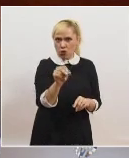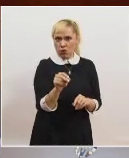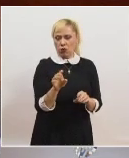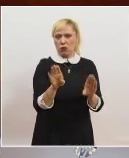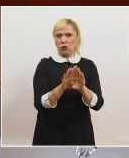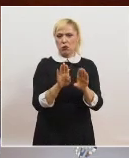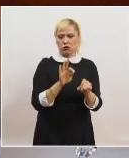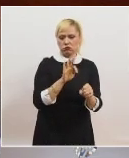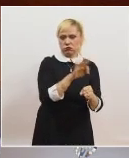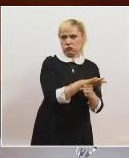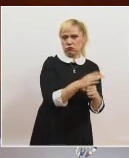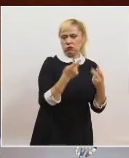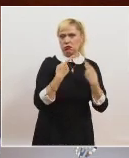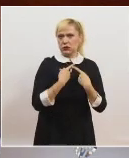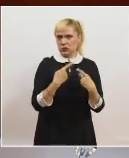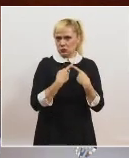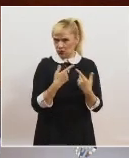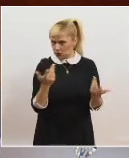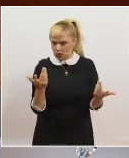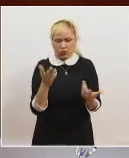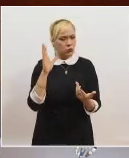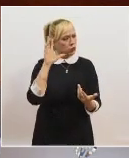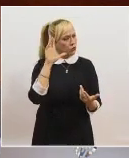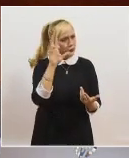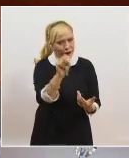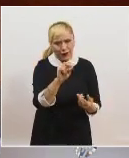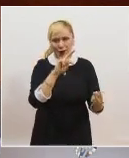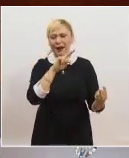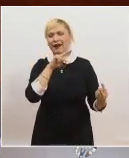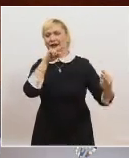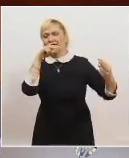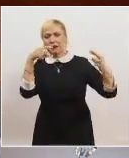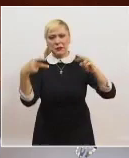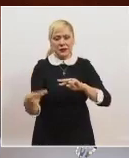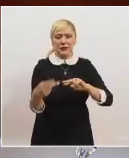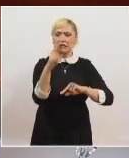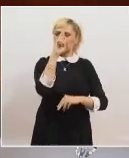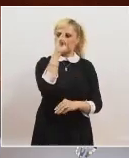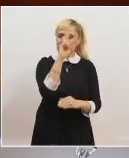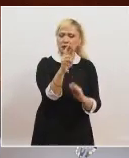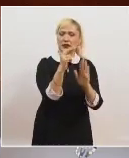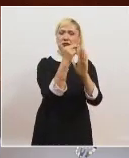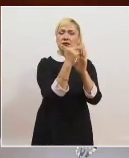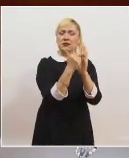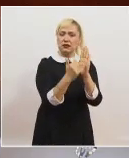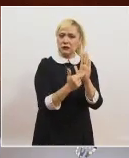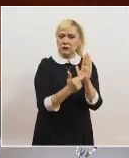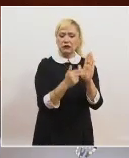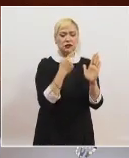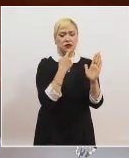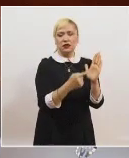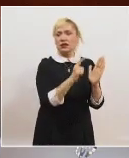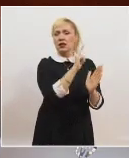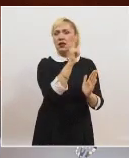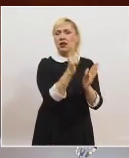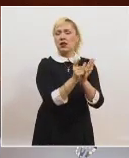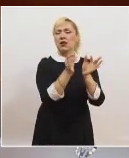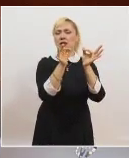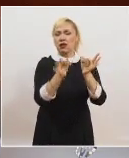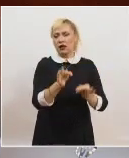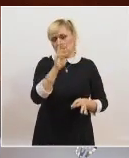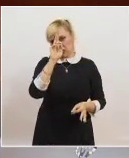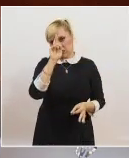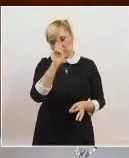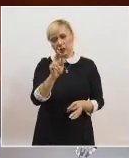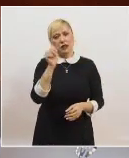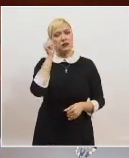para proteger a las víctimas, sino que éstas se hagan de conformidad con la técnica legislativa adecuada y respetando